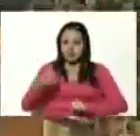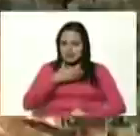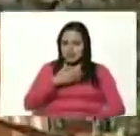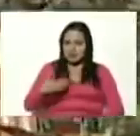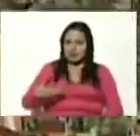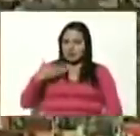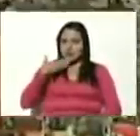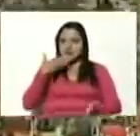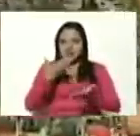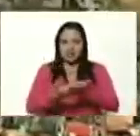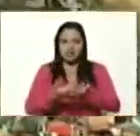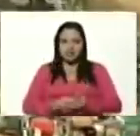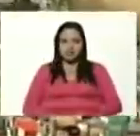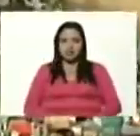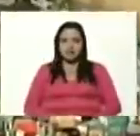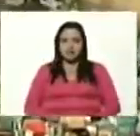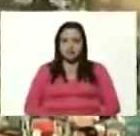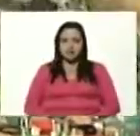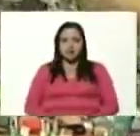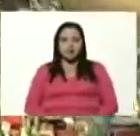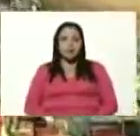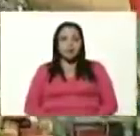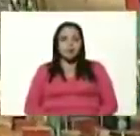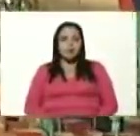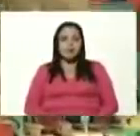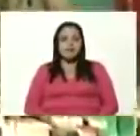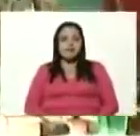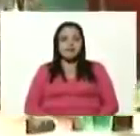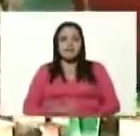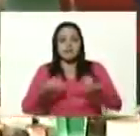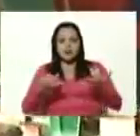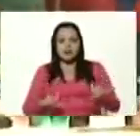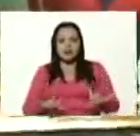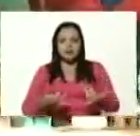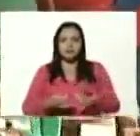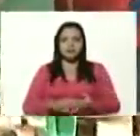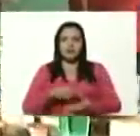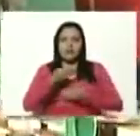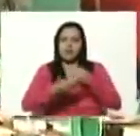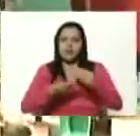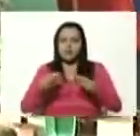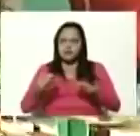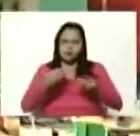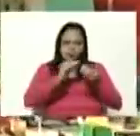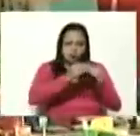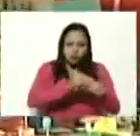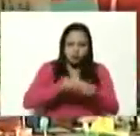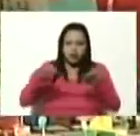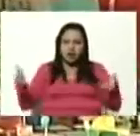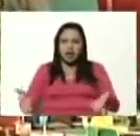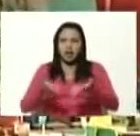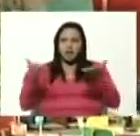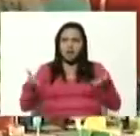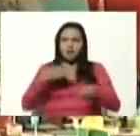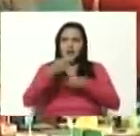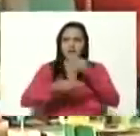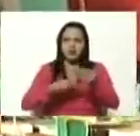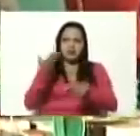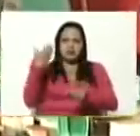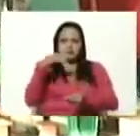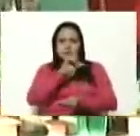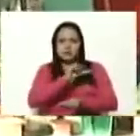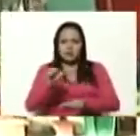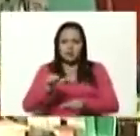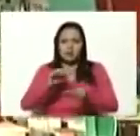gracias. En este momento ya hicimos el levantamiento con el reimpulso que usted hizo la semana pasada con Barrio Nuevo,